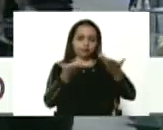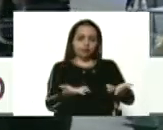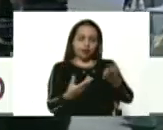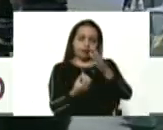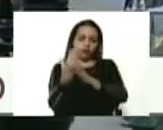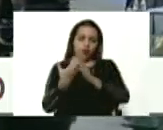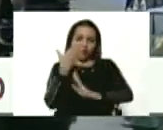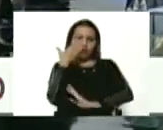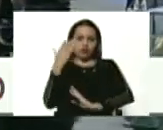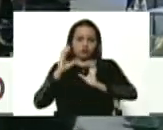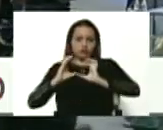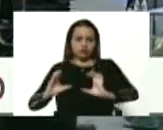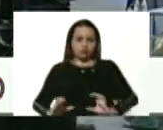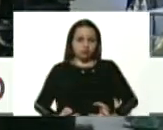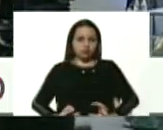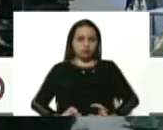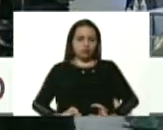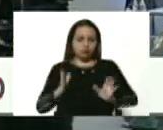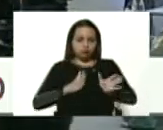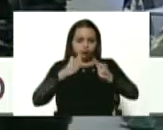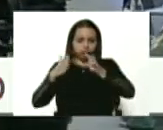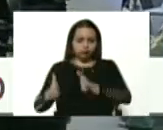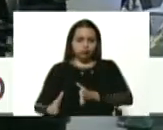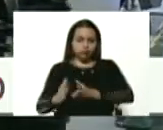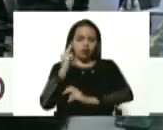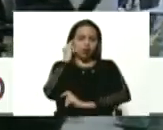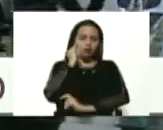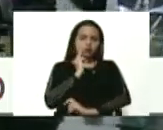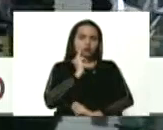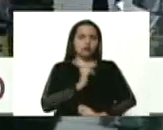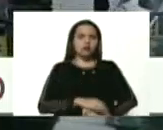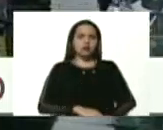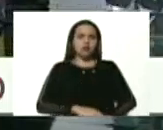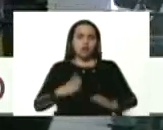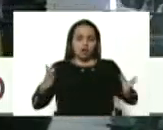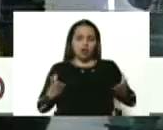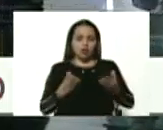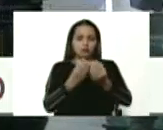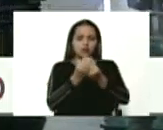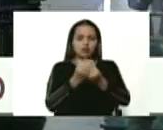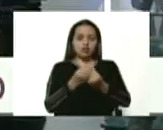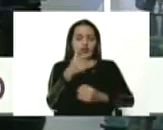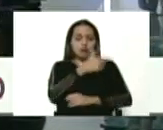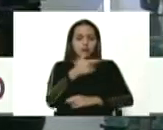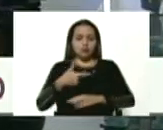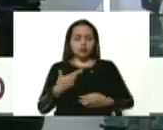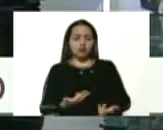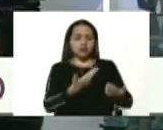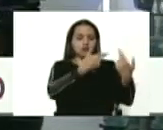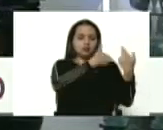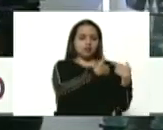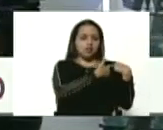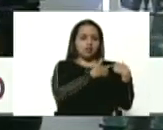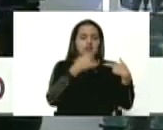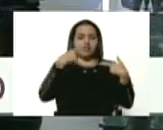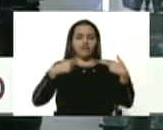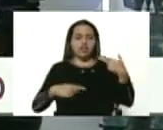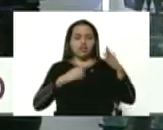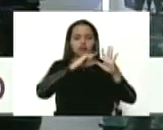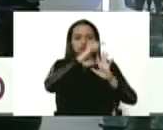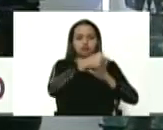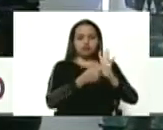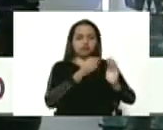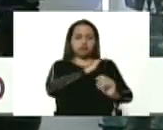el sarcófago del libertador Simón Bolívar, justamente acompañado de los titulares de los poderes públicos e integrantes del Estado